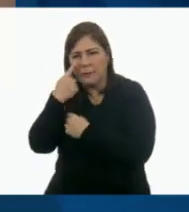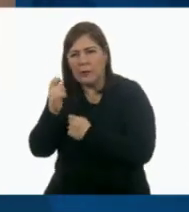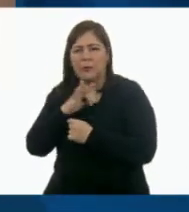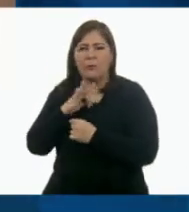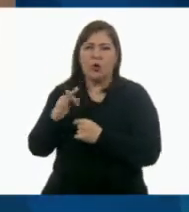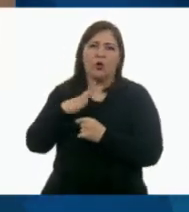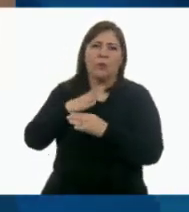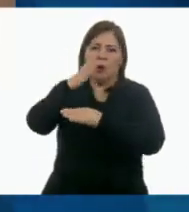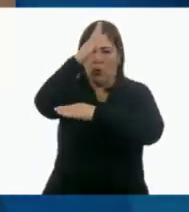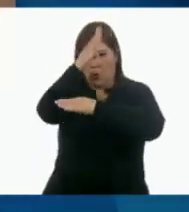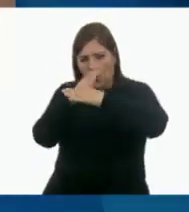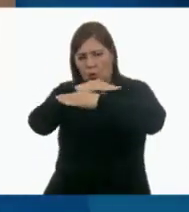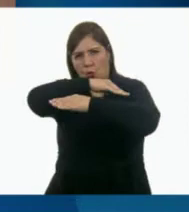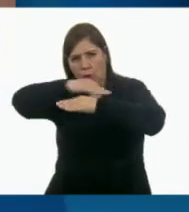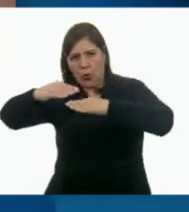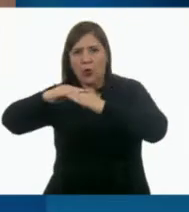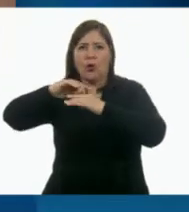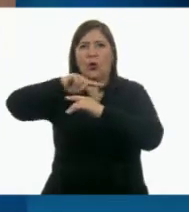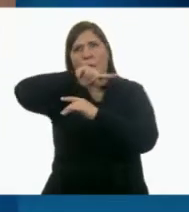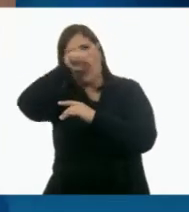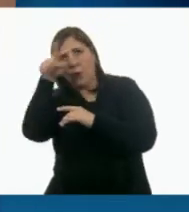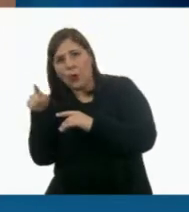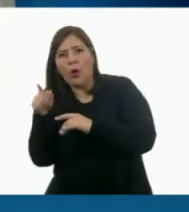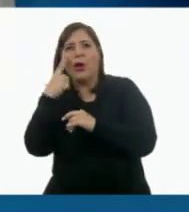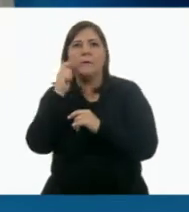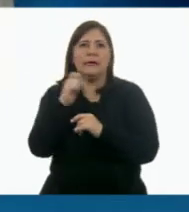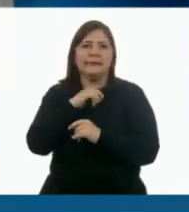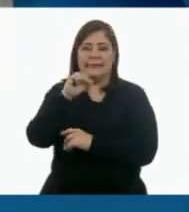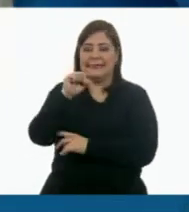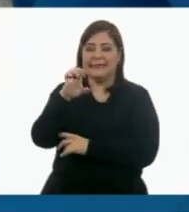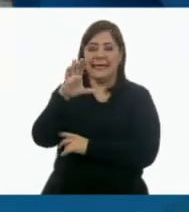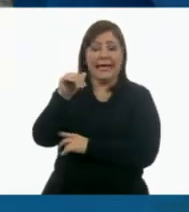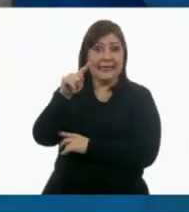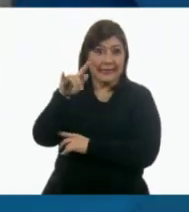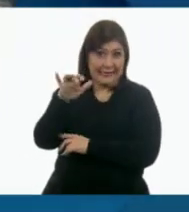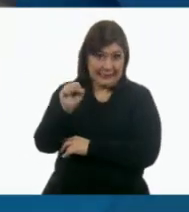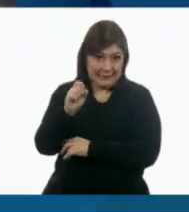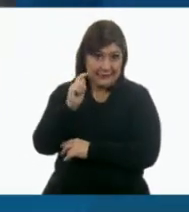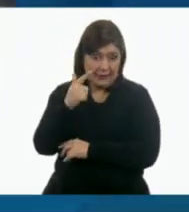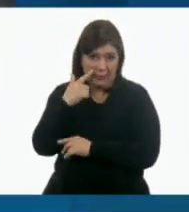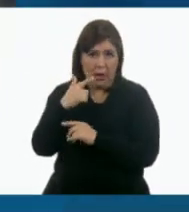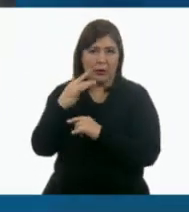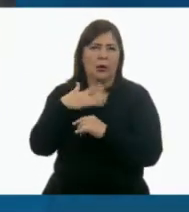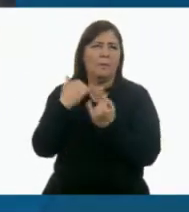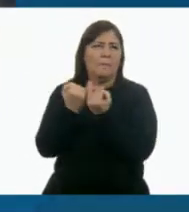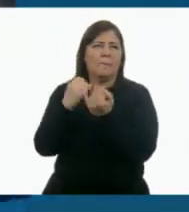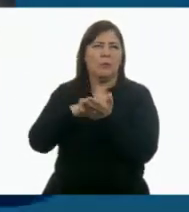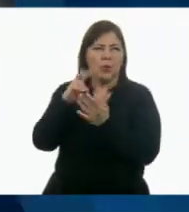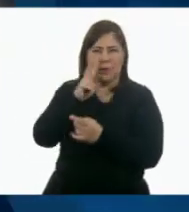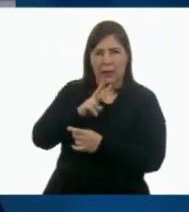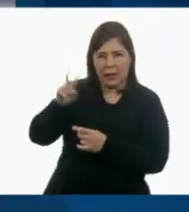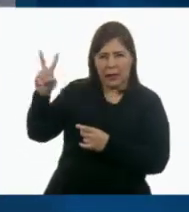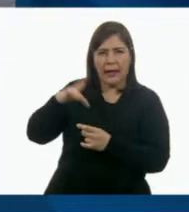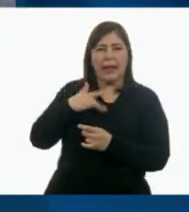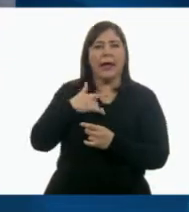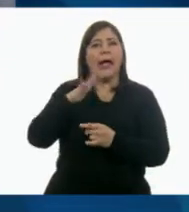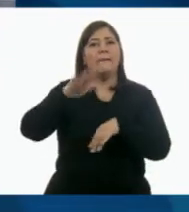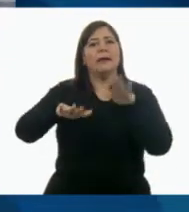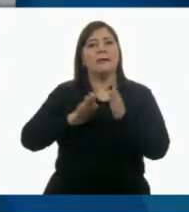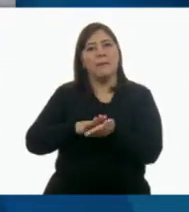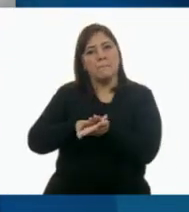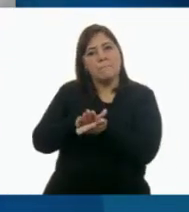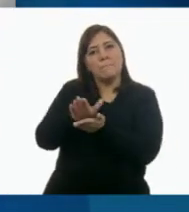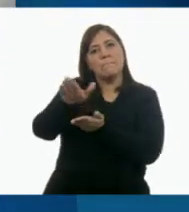perpendiculares, paralelas, curvas, secantes. Las líneas secantes las ocupamos, por ejemplo, para hacer rampas que ayudan